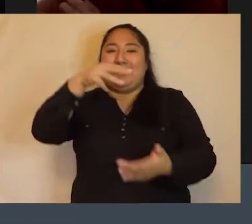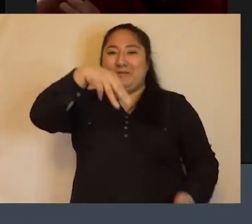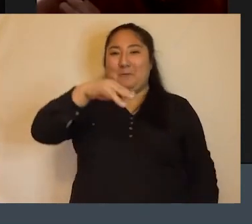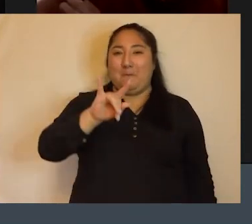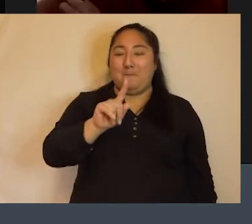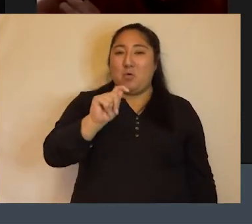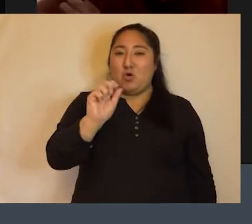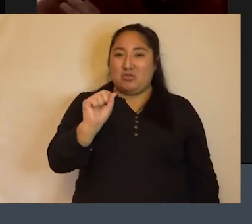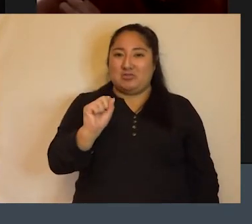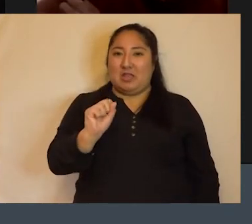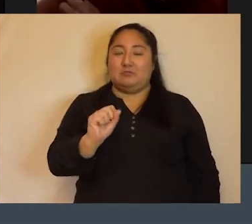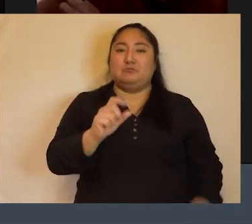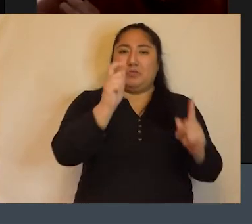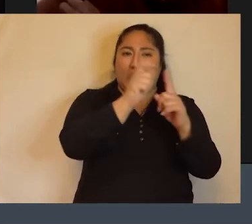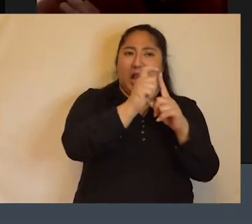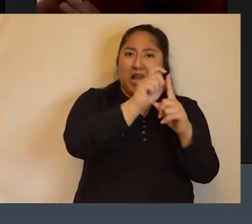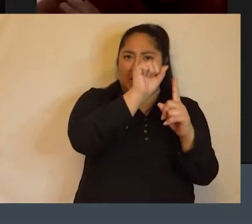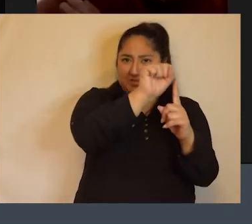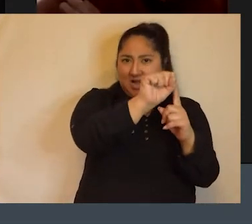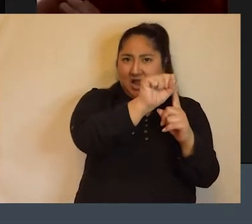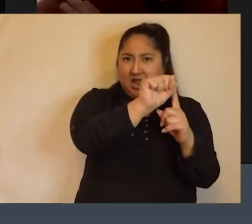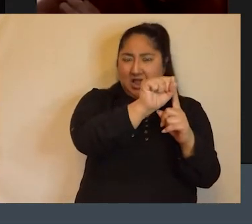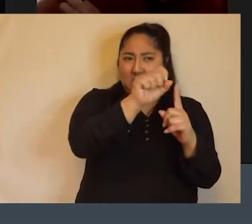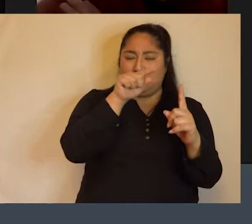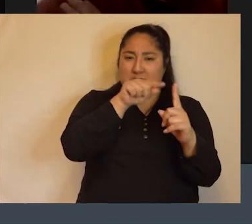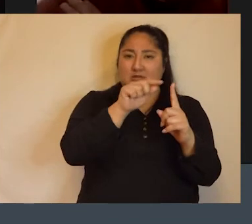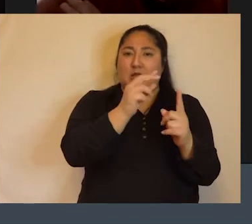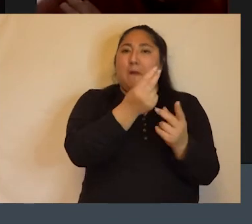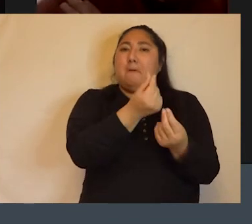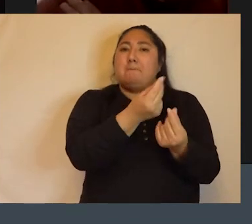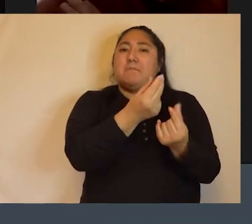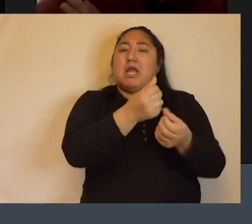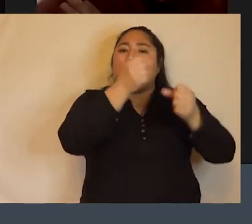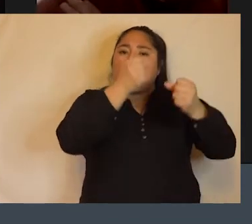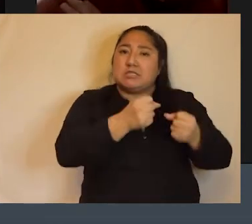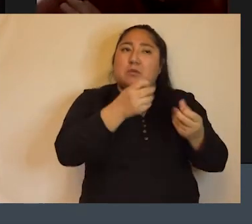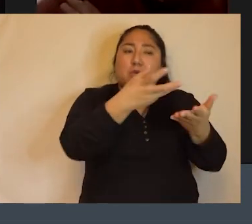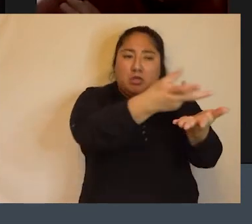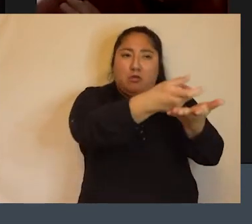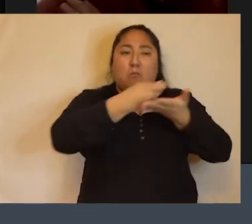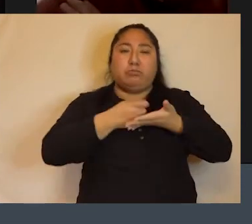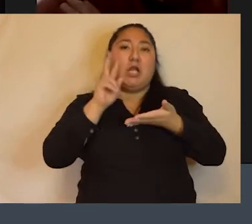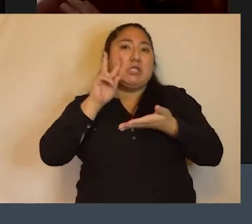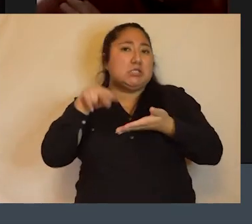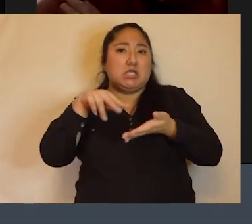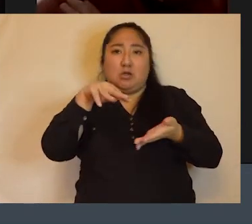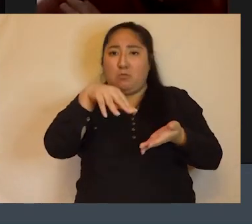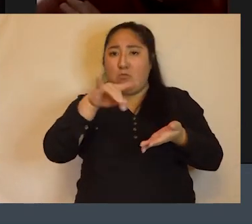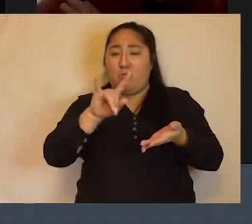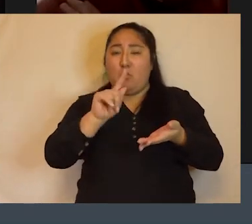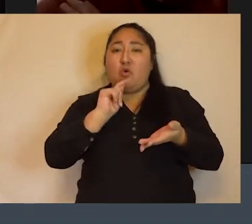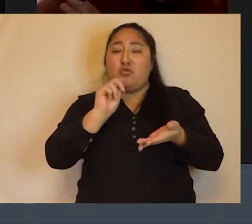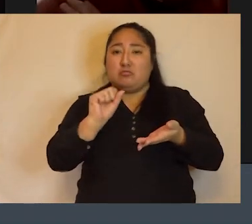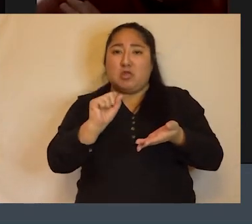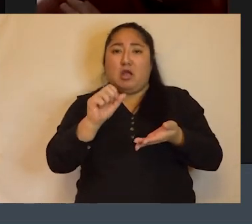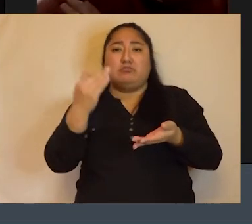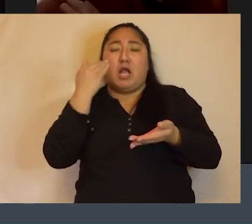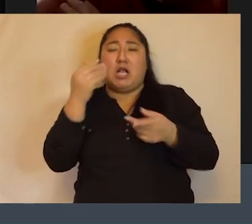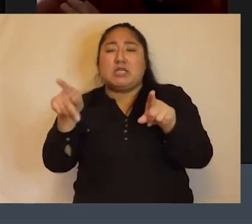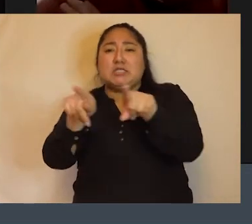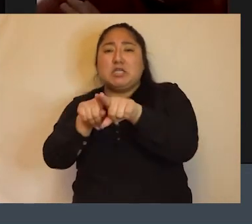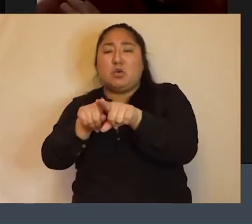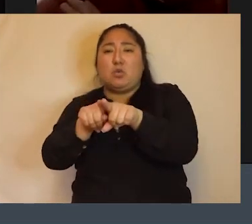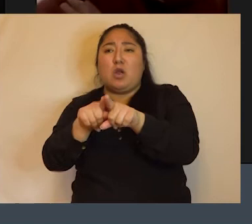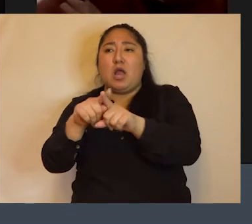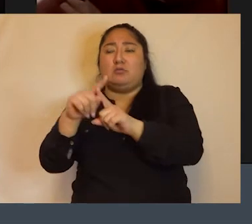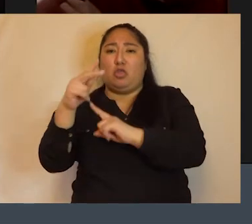No es así. El APB letra A, ¿ya?, es plata líquida que se puede retirar sin multa. Por lo tanto, es similar